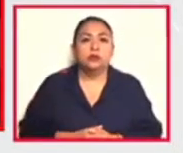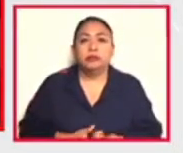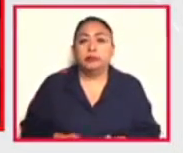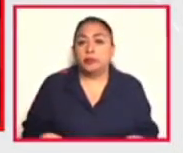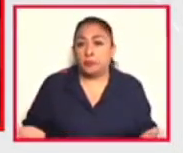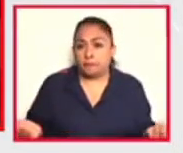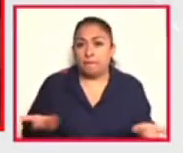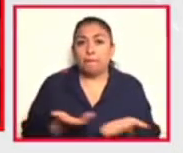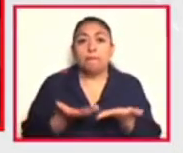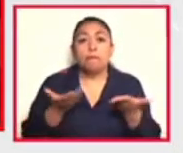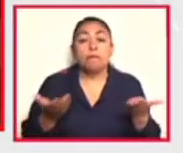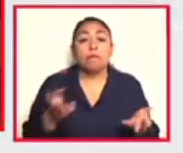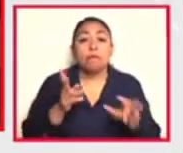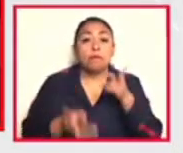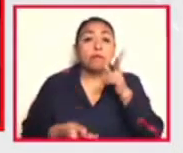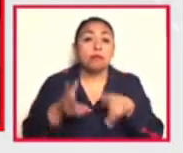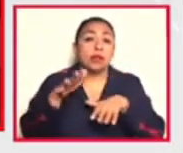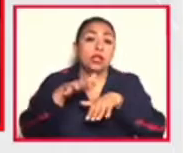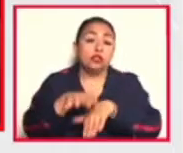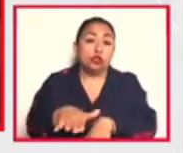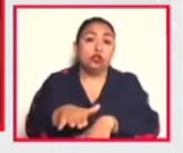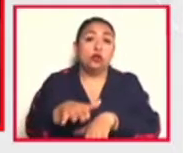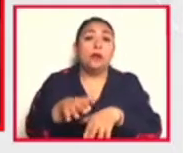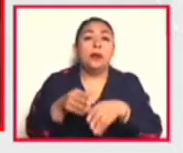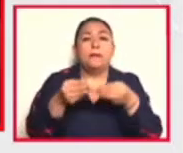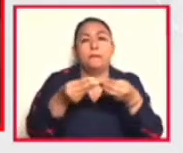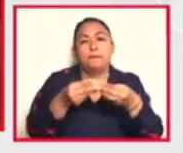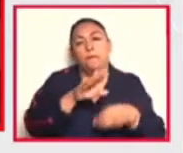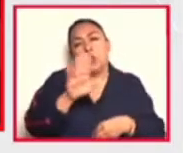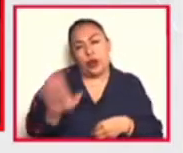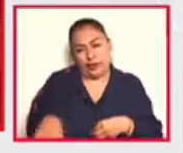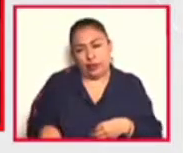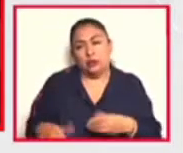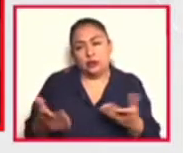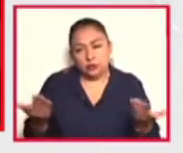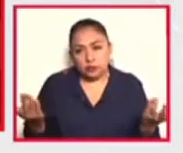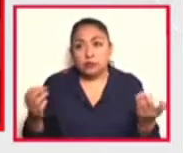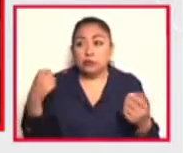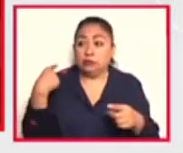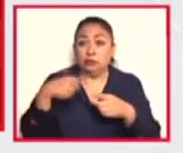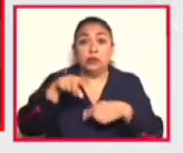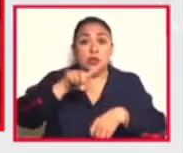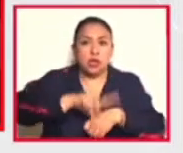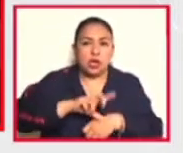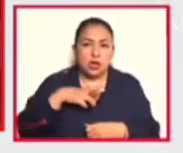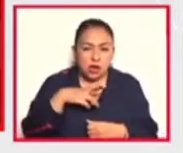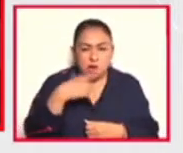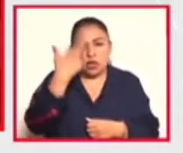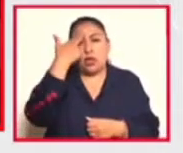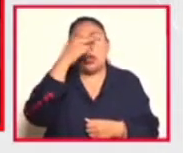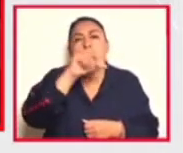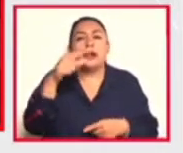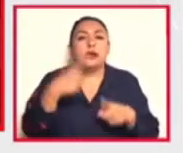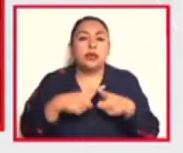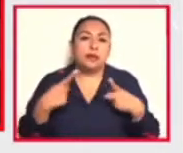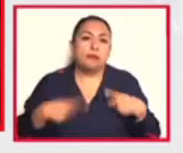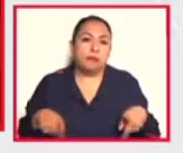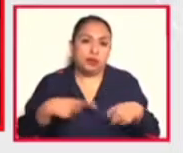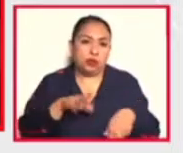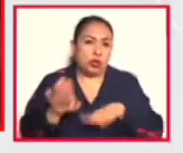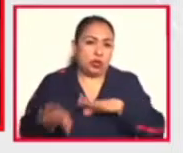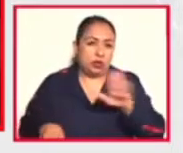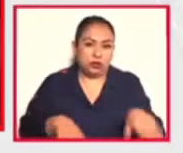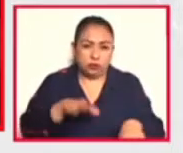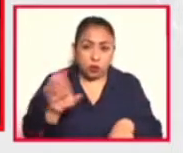vamos a platicar acerca de pérdidas, justamente en estos días que recordamos a las personas fallecidas.